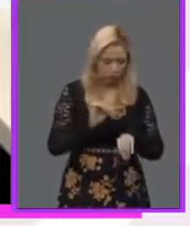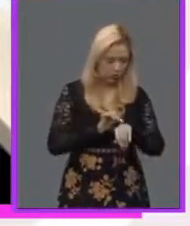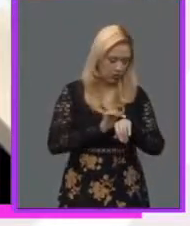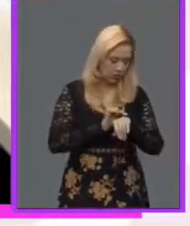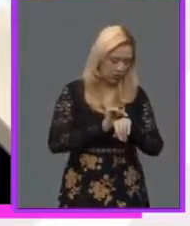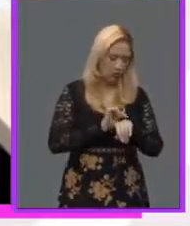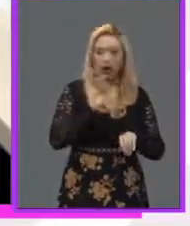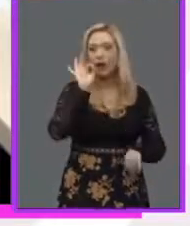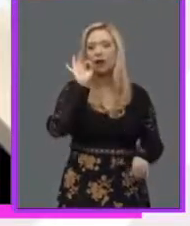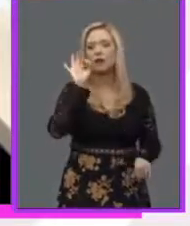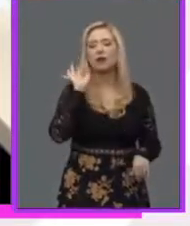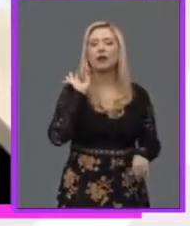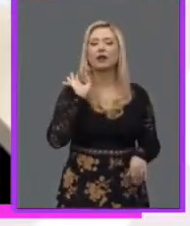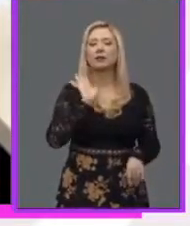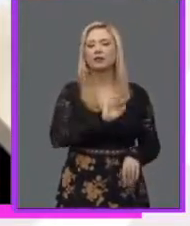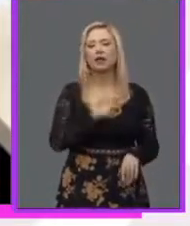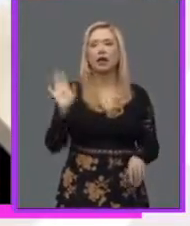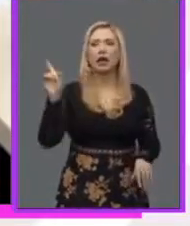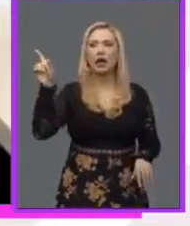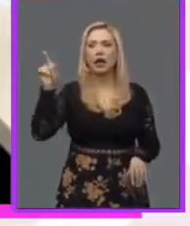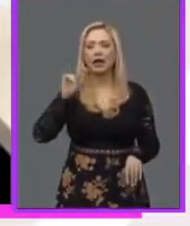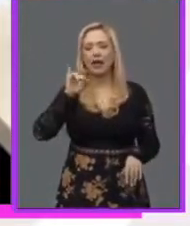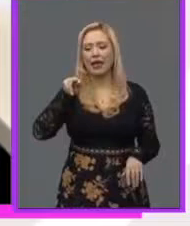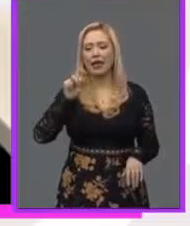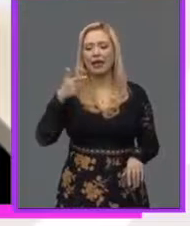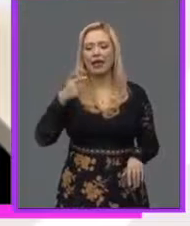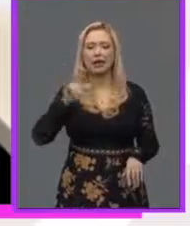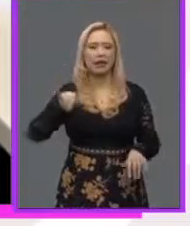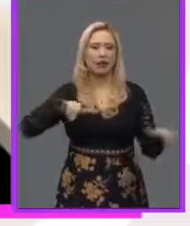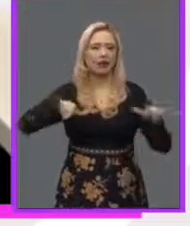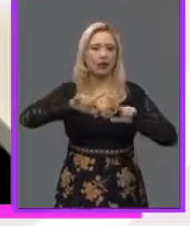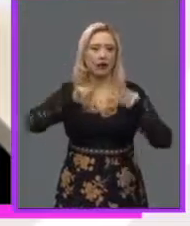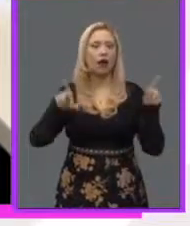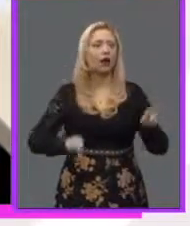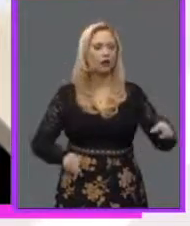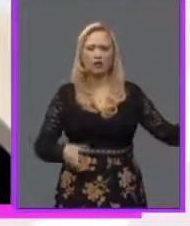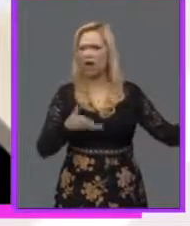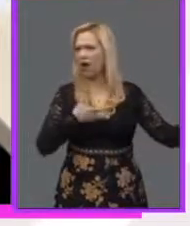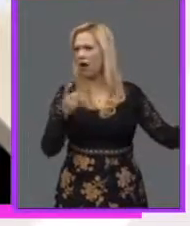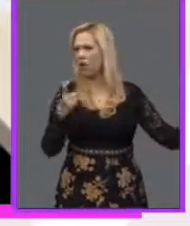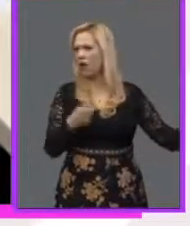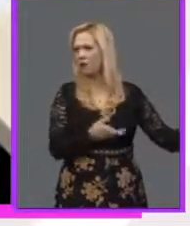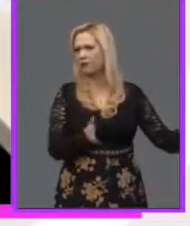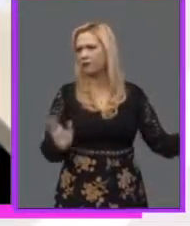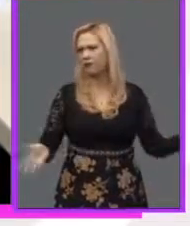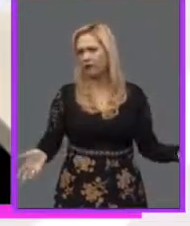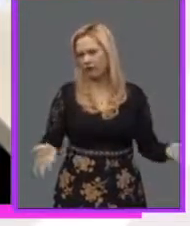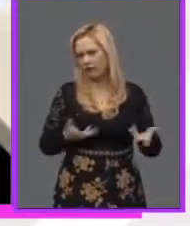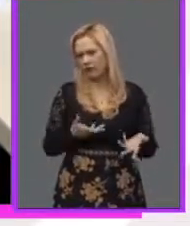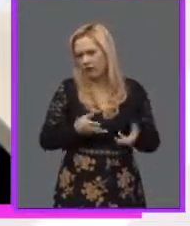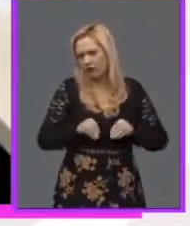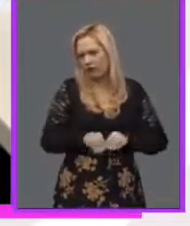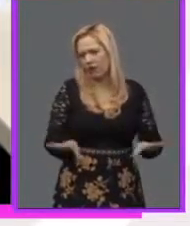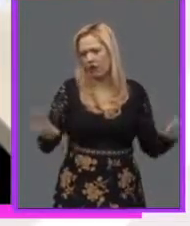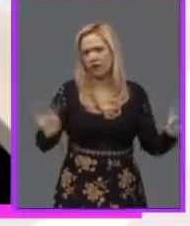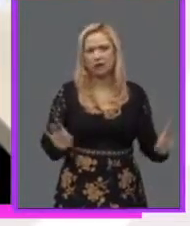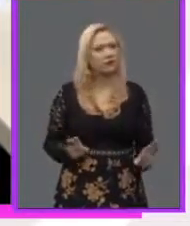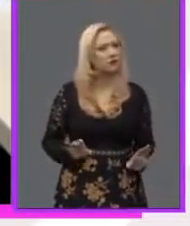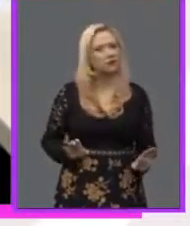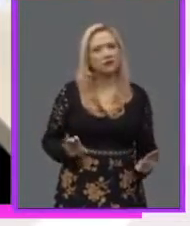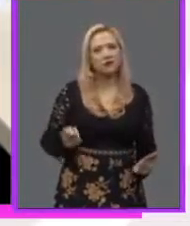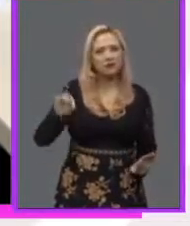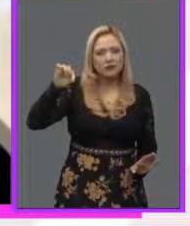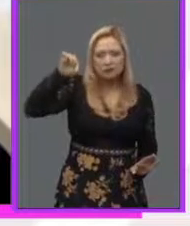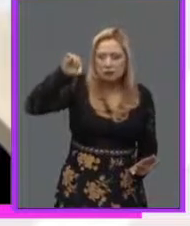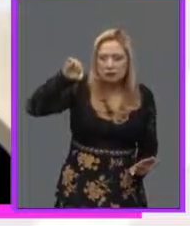horas, entonces oficialmente a los ojos del INEGI, del dato duro, tienen agua entubada, tienen acceso al servicio del agua.